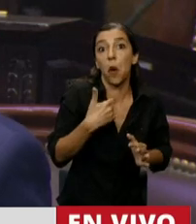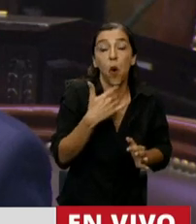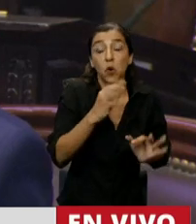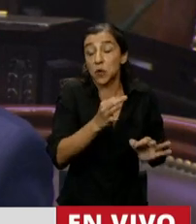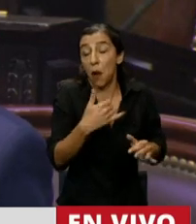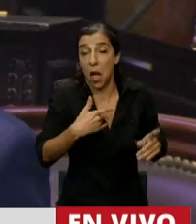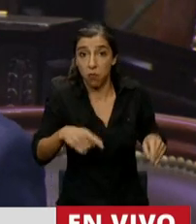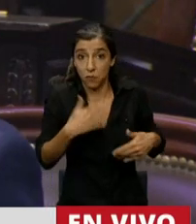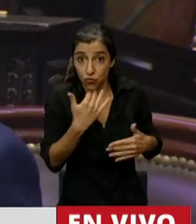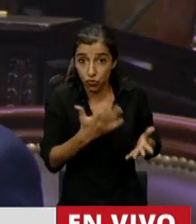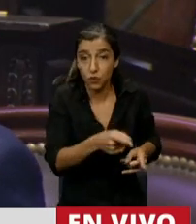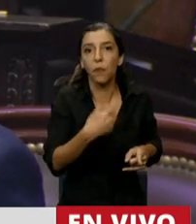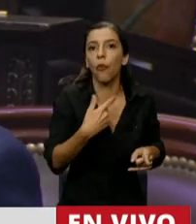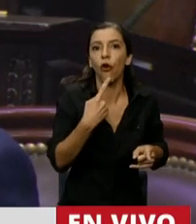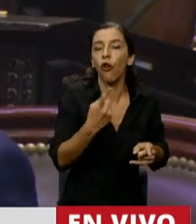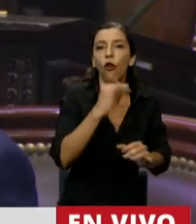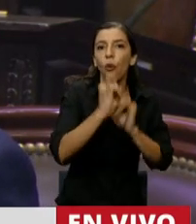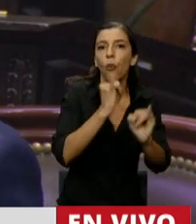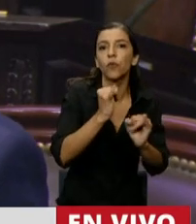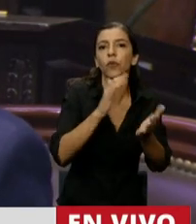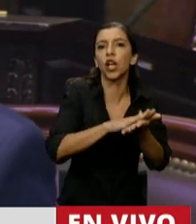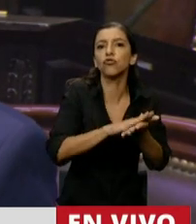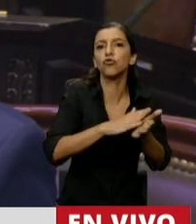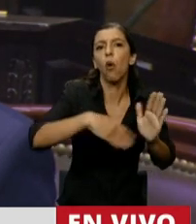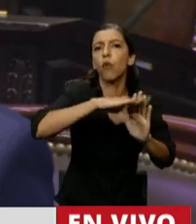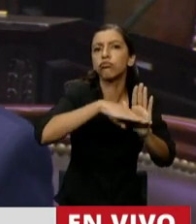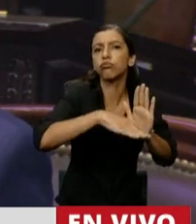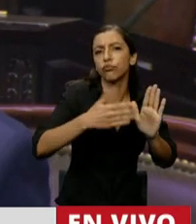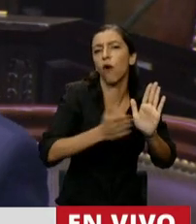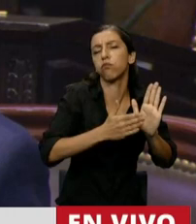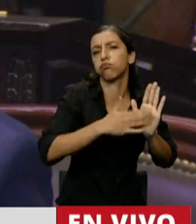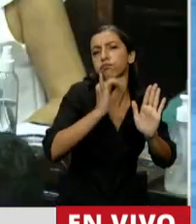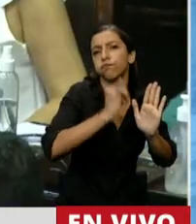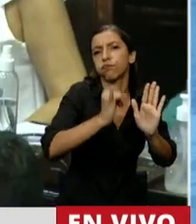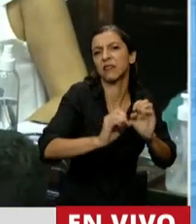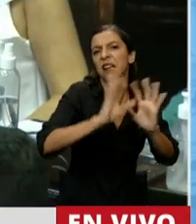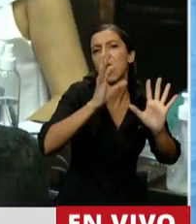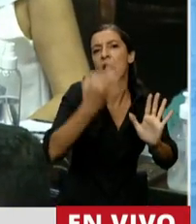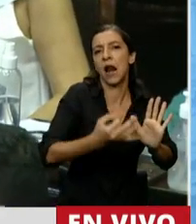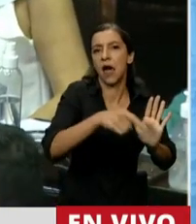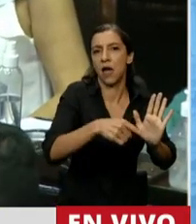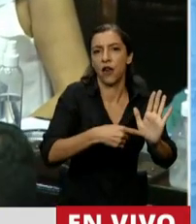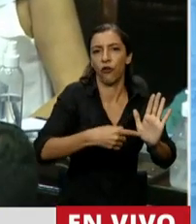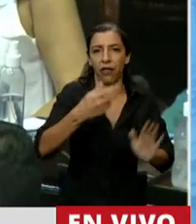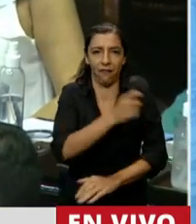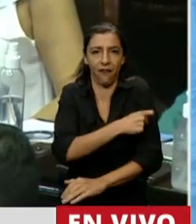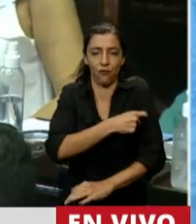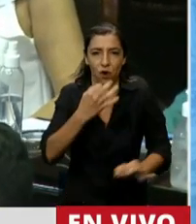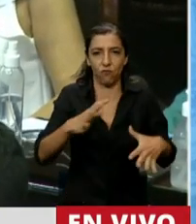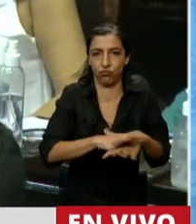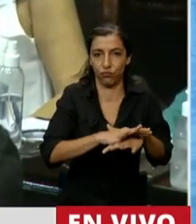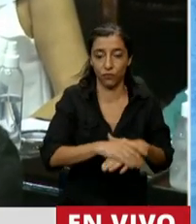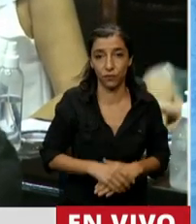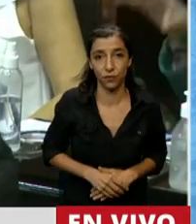dossiers que fundamentan la efectividad de la vacuna y la inocuidad. Señor